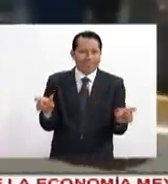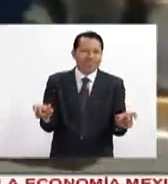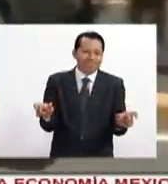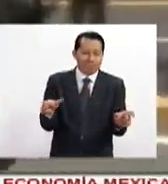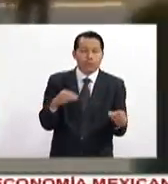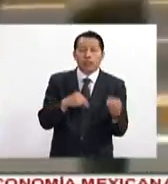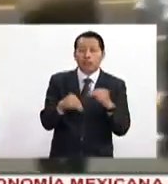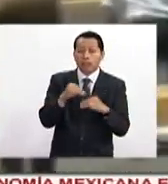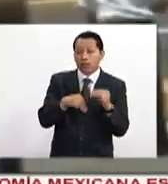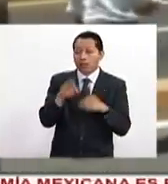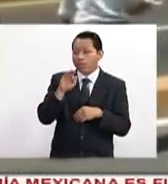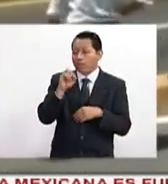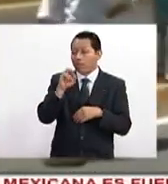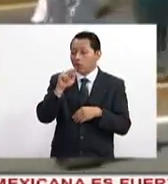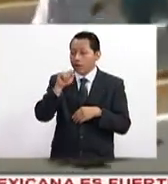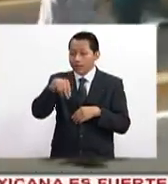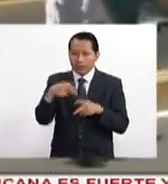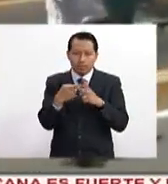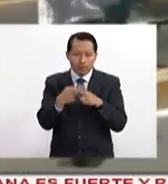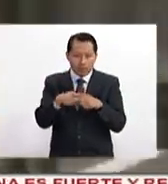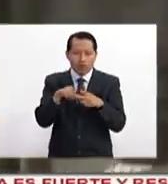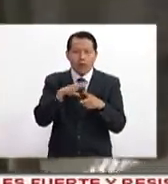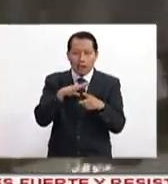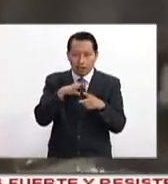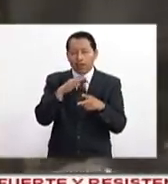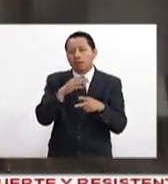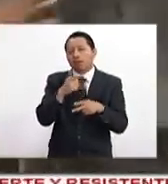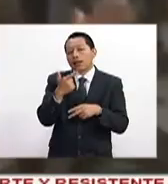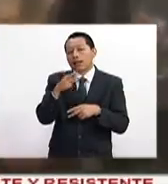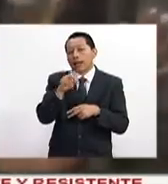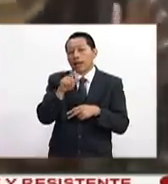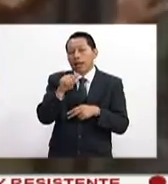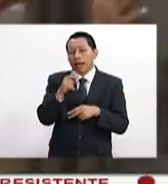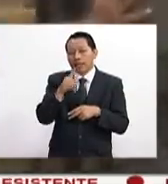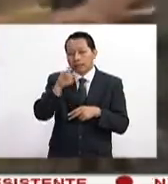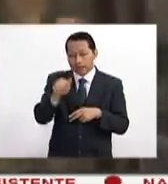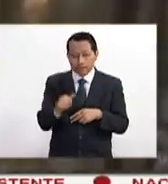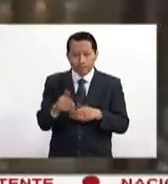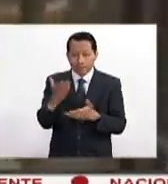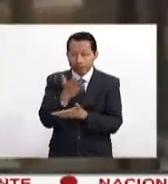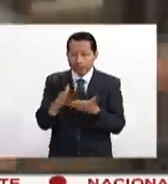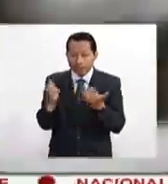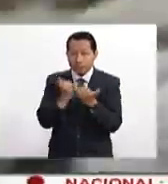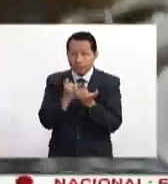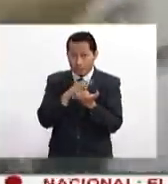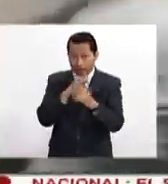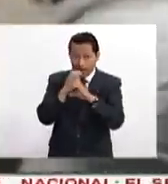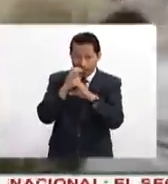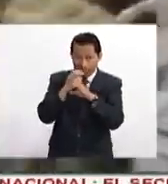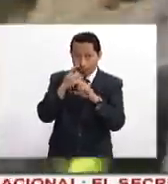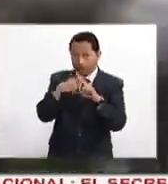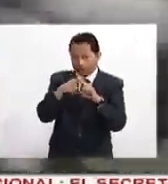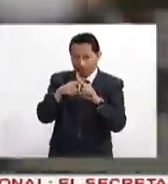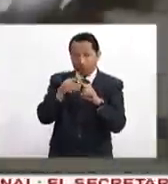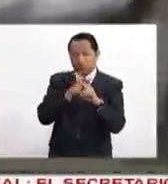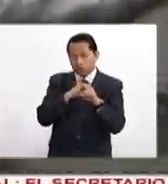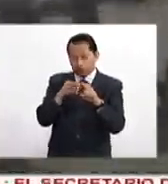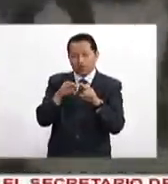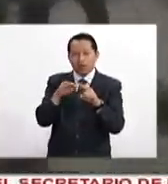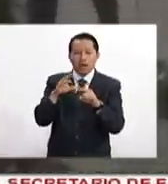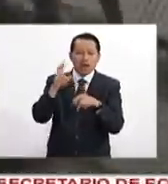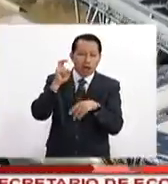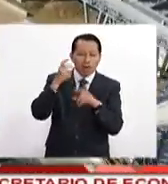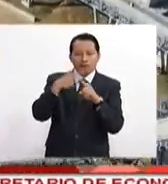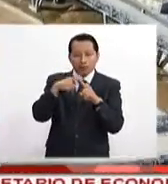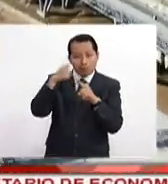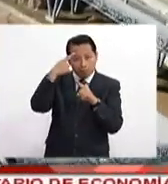del Cerro del Fortín, donde comenzaron los festejos de la Guelaguetza. Además, retuvieron autobuses del Servicio de Transporte Público para